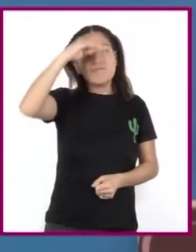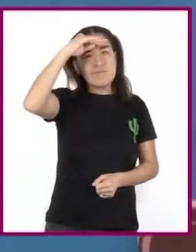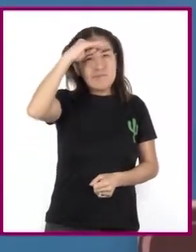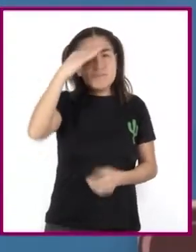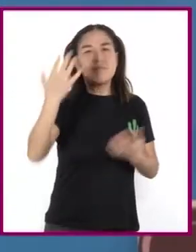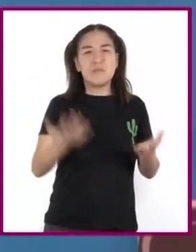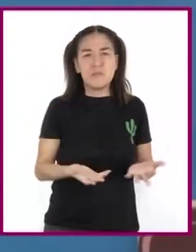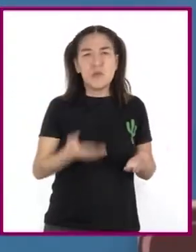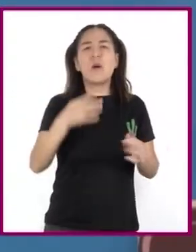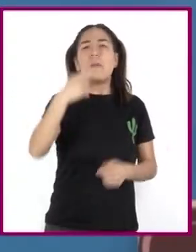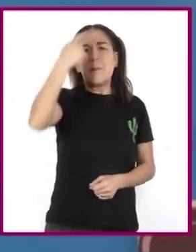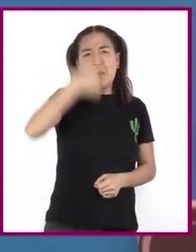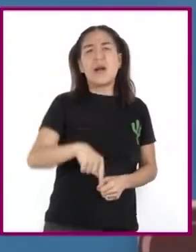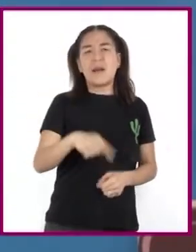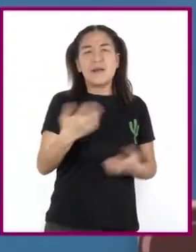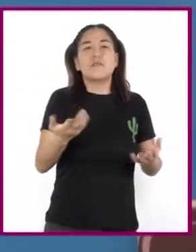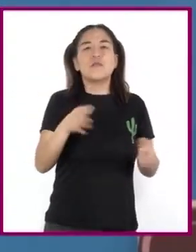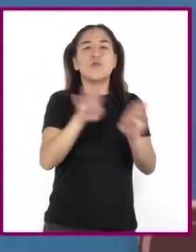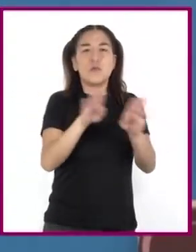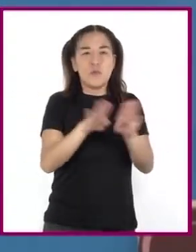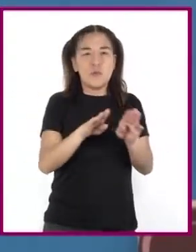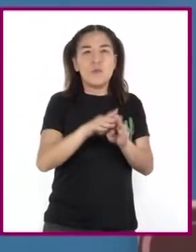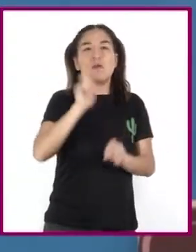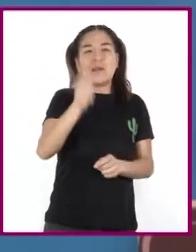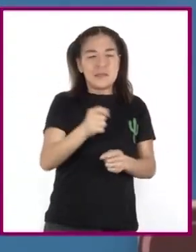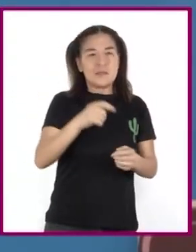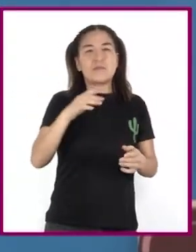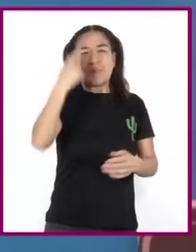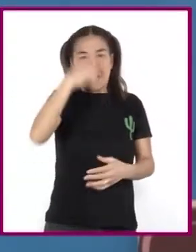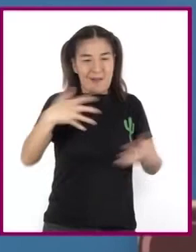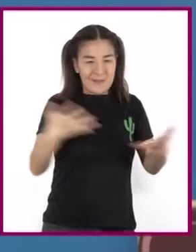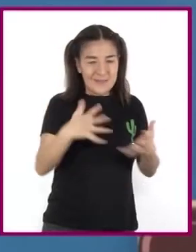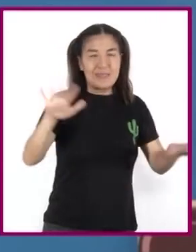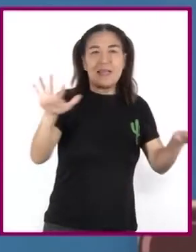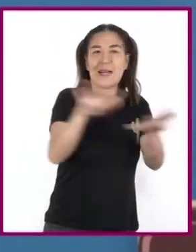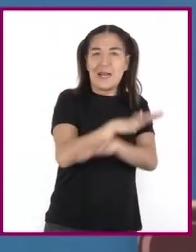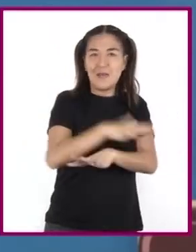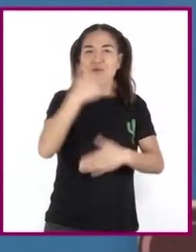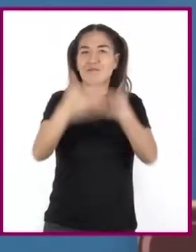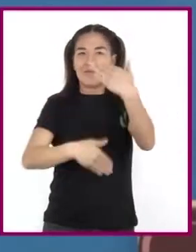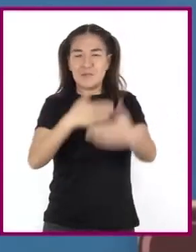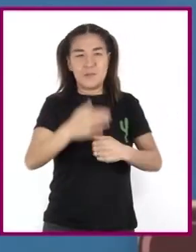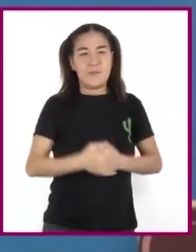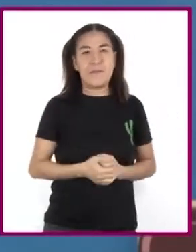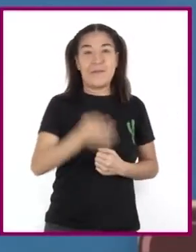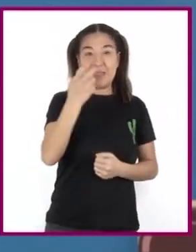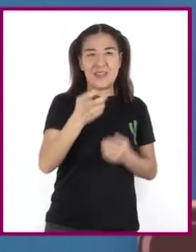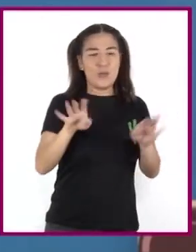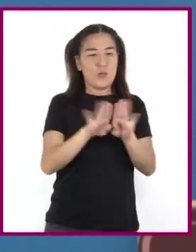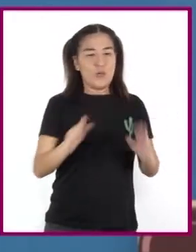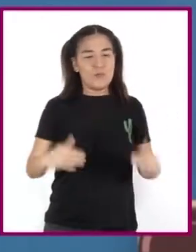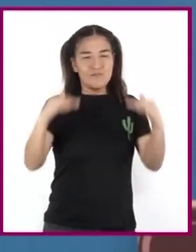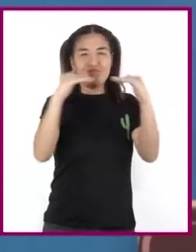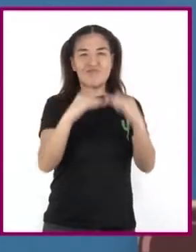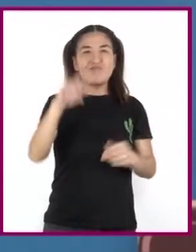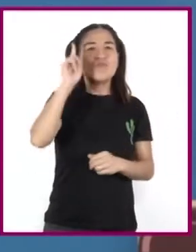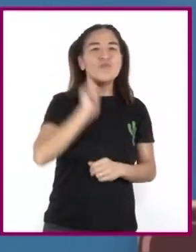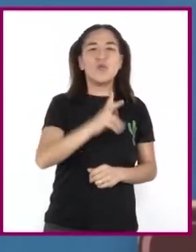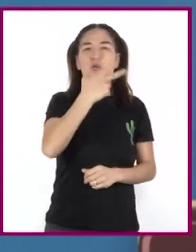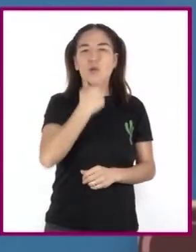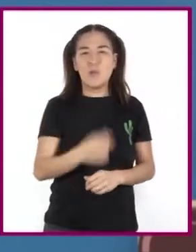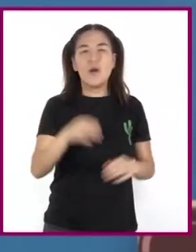para crear conciencia sobre el asunto y efectuar un cambio. La igualdad de género se conquista con